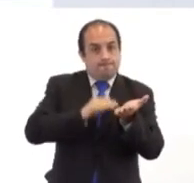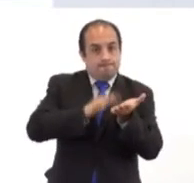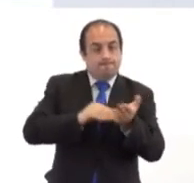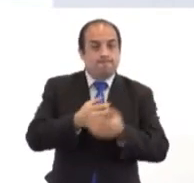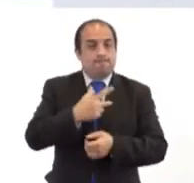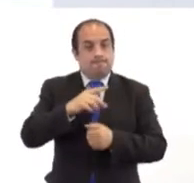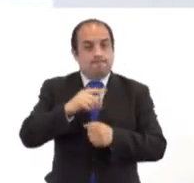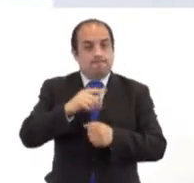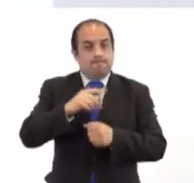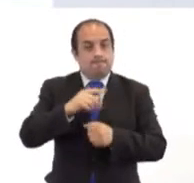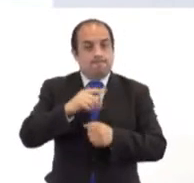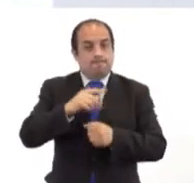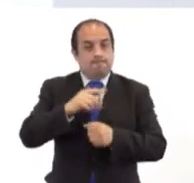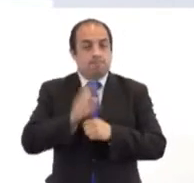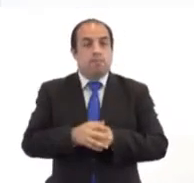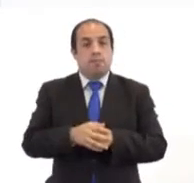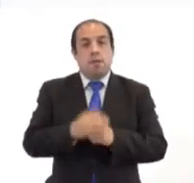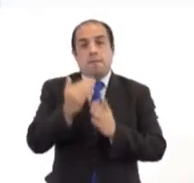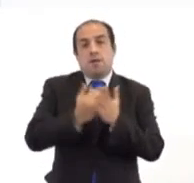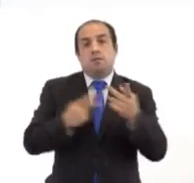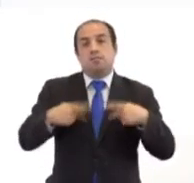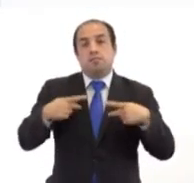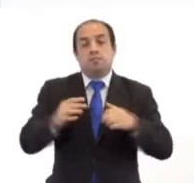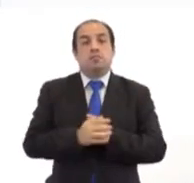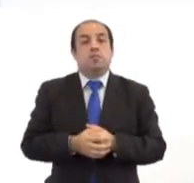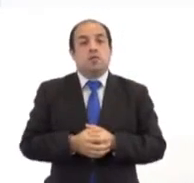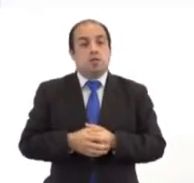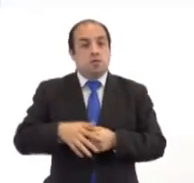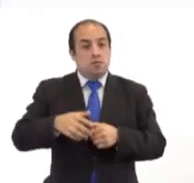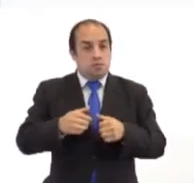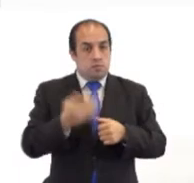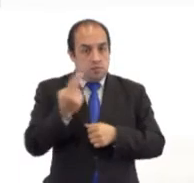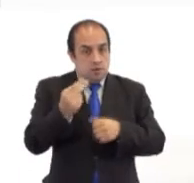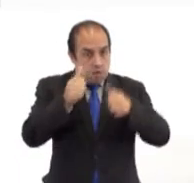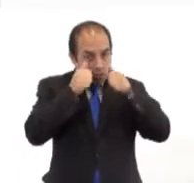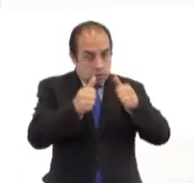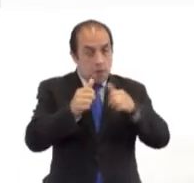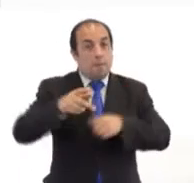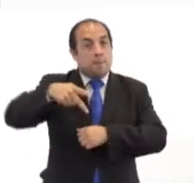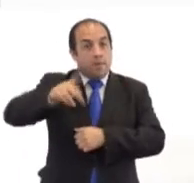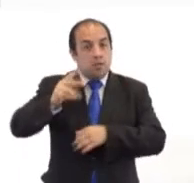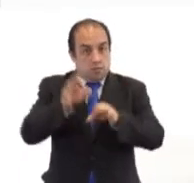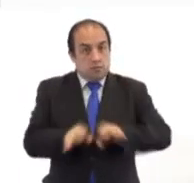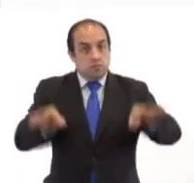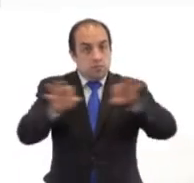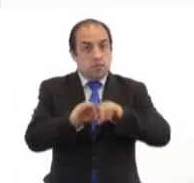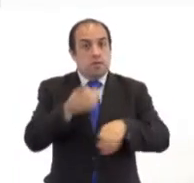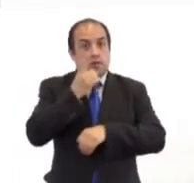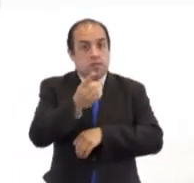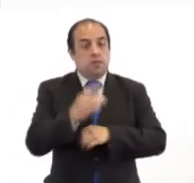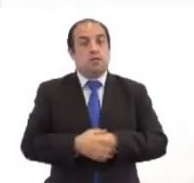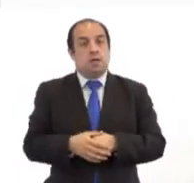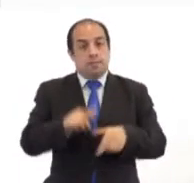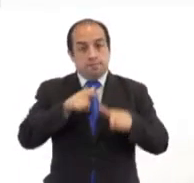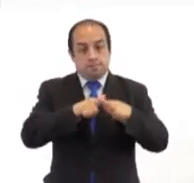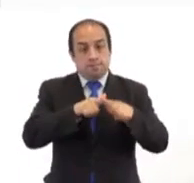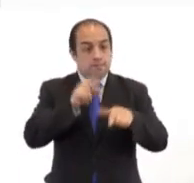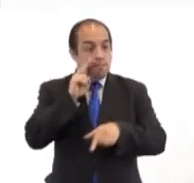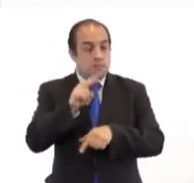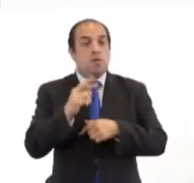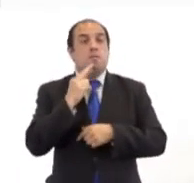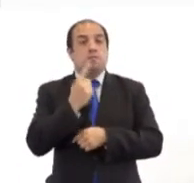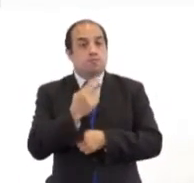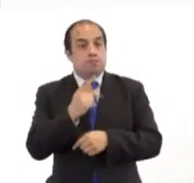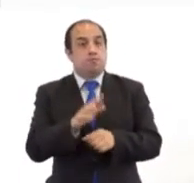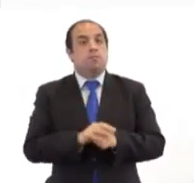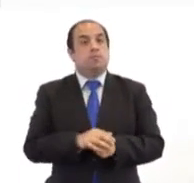personas buscando esta atención, pero de todos modos creo que es importante mencionar que para poder seguir viendo las mejorías